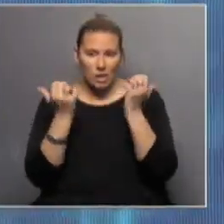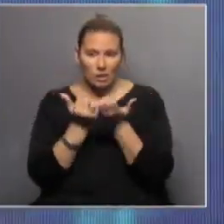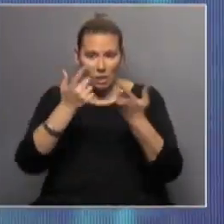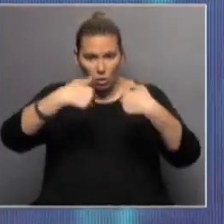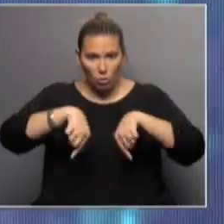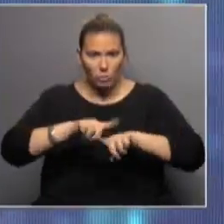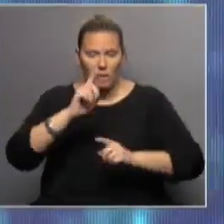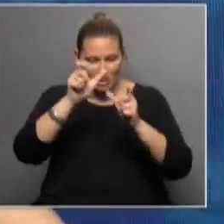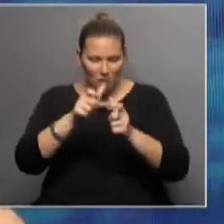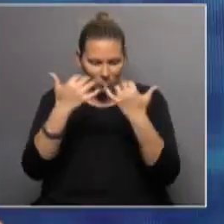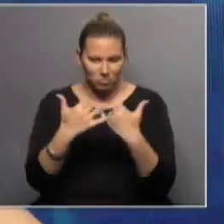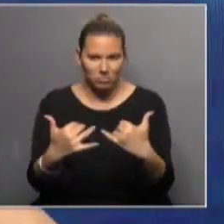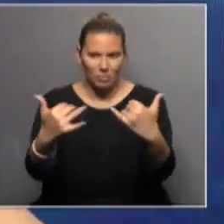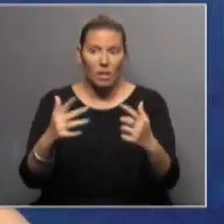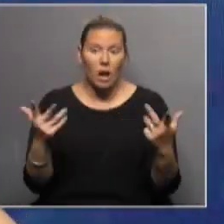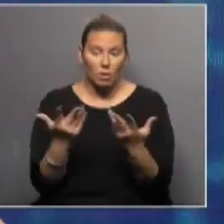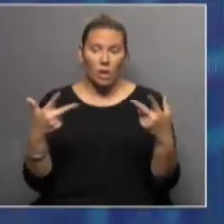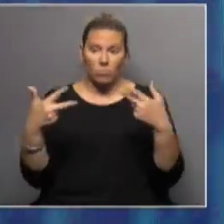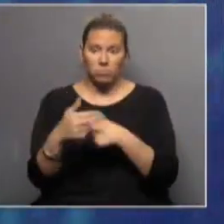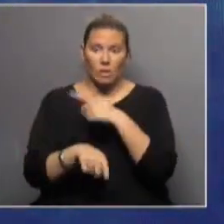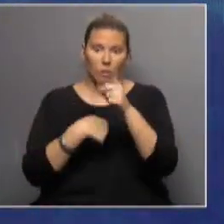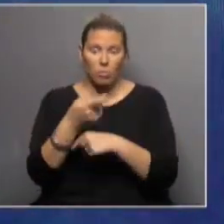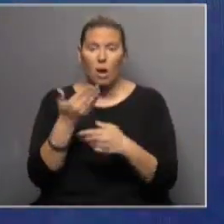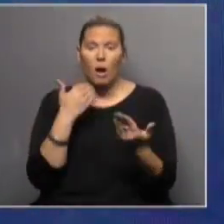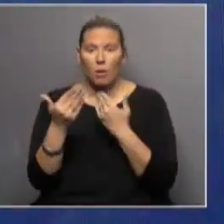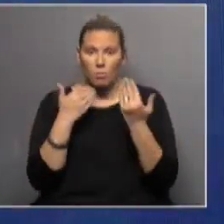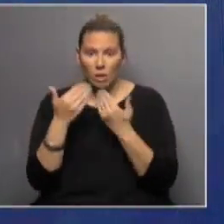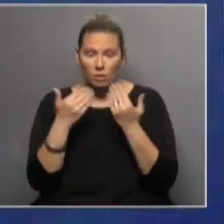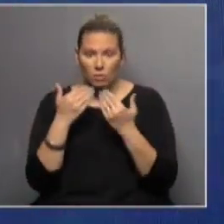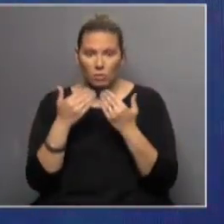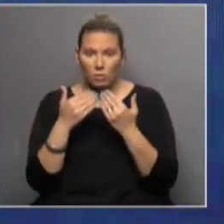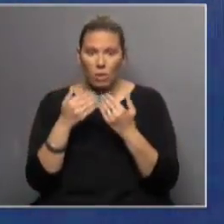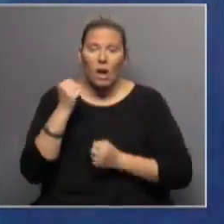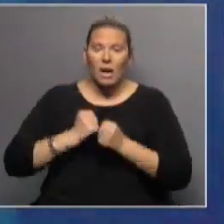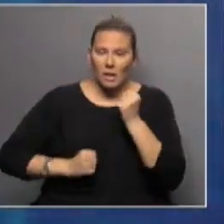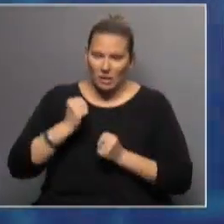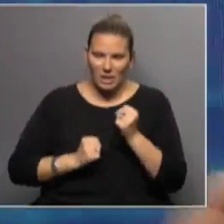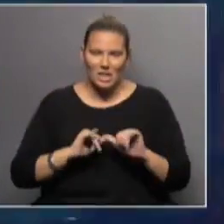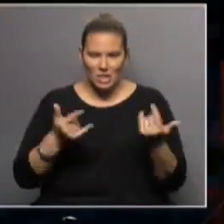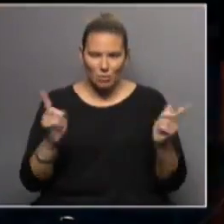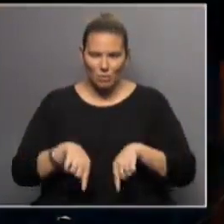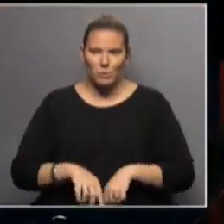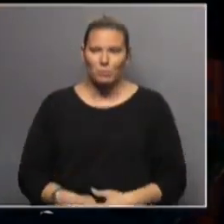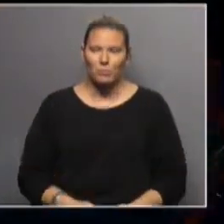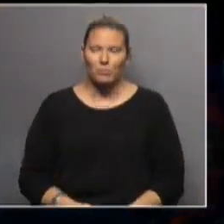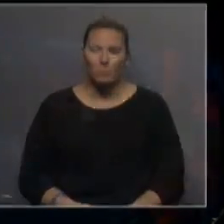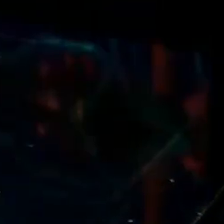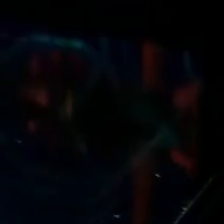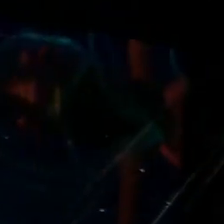vosotros y su público. Bueno, nos vamos a una tanda. En el próximo bloque estaremos hablando de la carrera San Felipe y Santiago. Ya venimos.